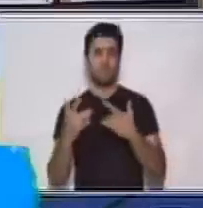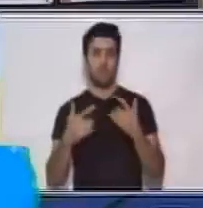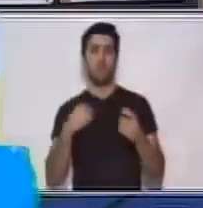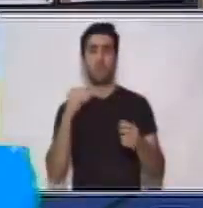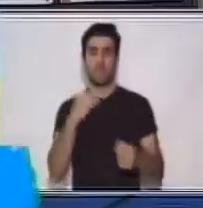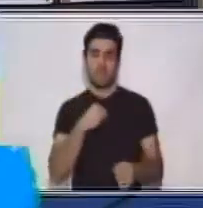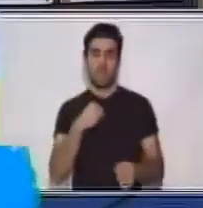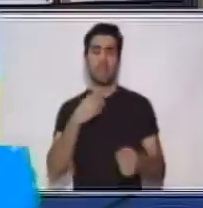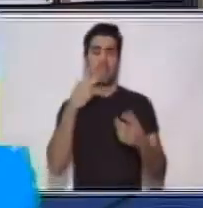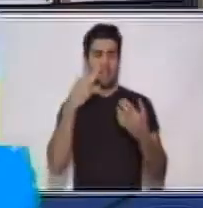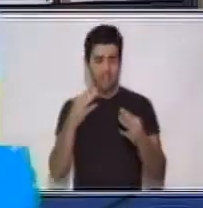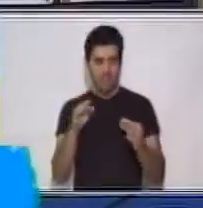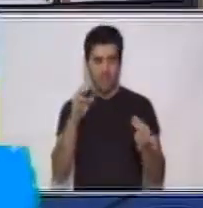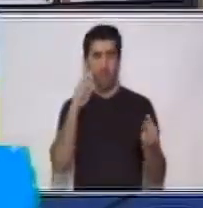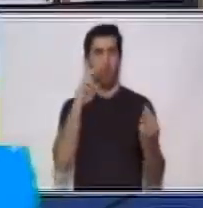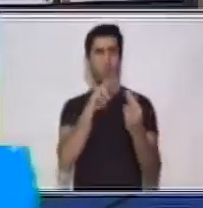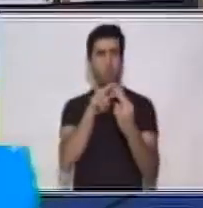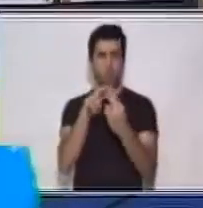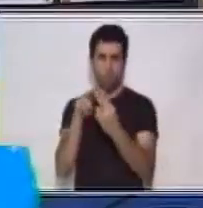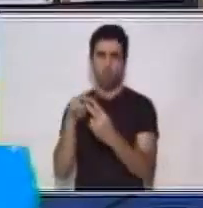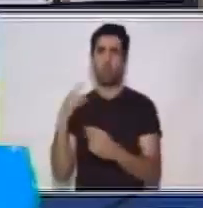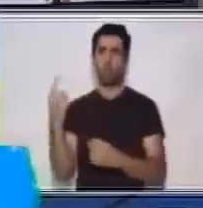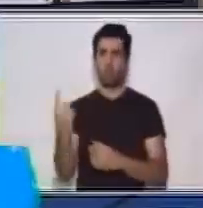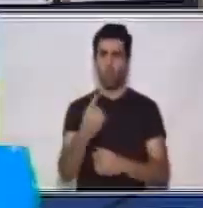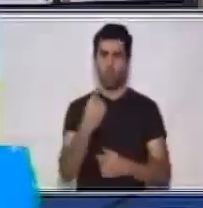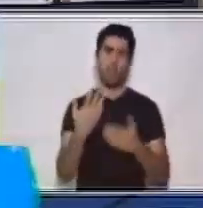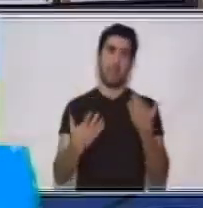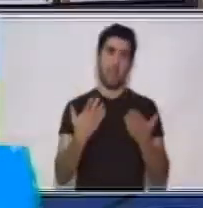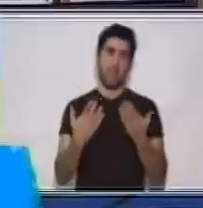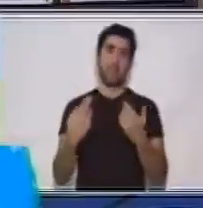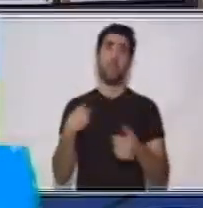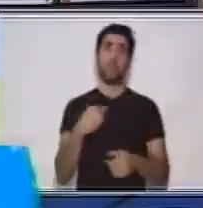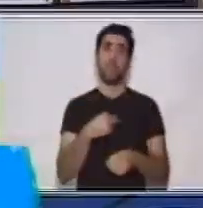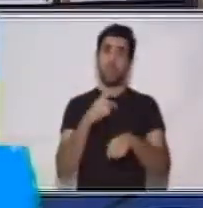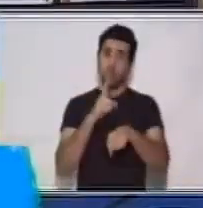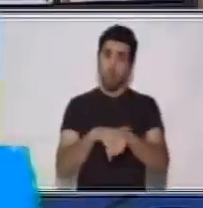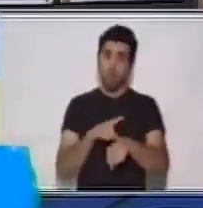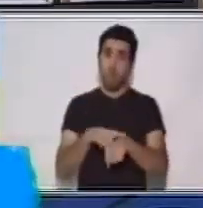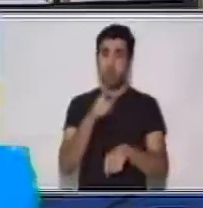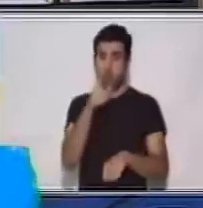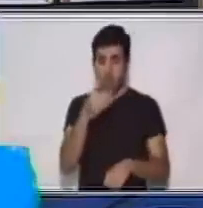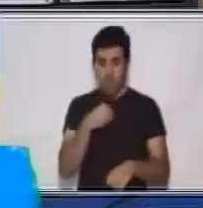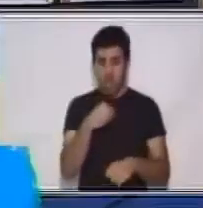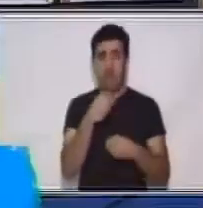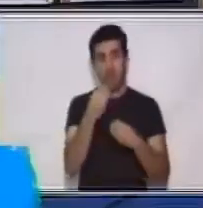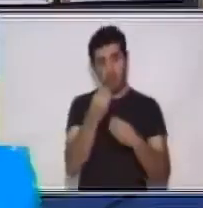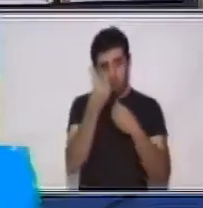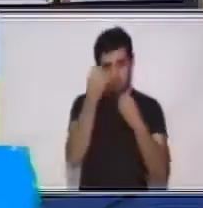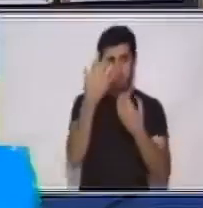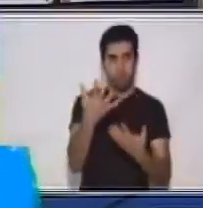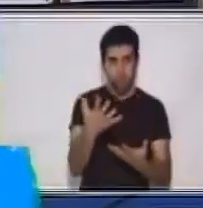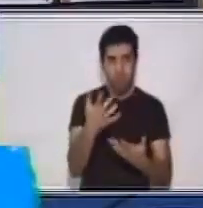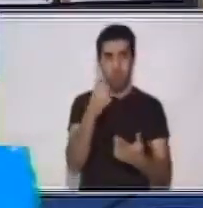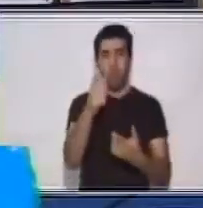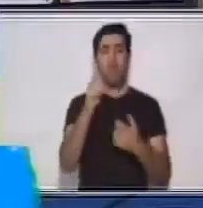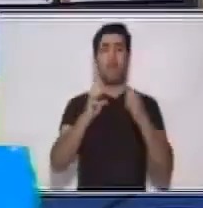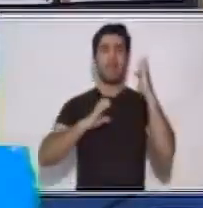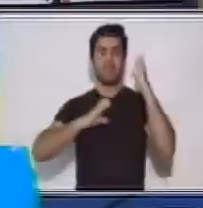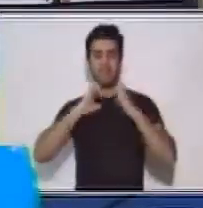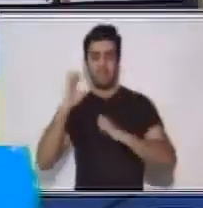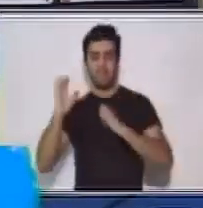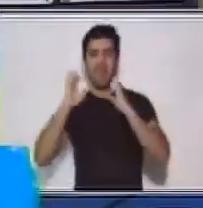dar a conocer lo plasman por escrito. Incluso tú, si en algún momento quieres transmitir o quieres dar a conocer tus expresiones,